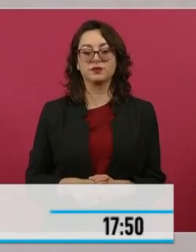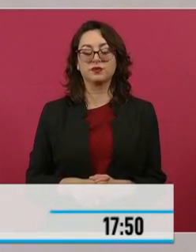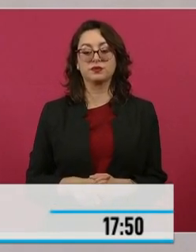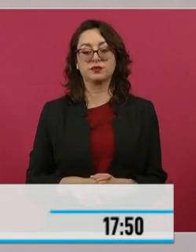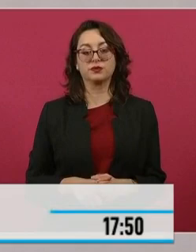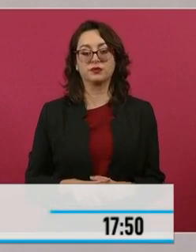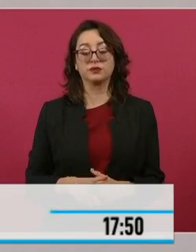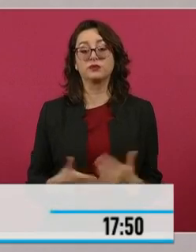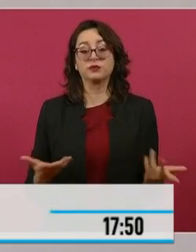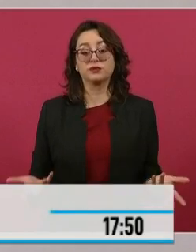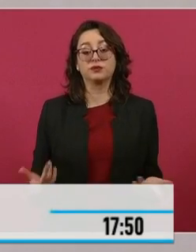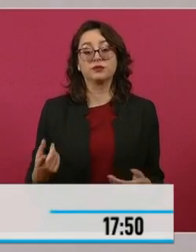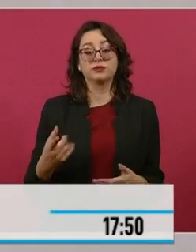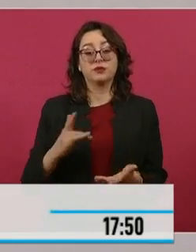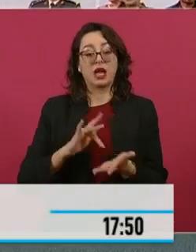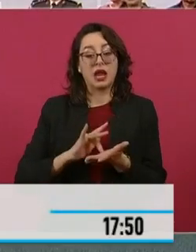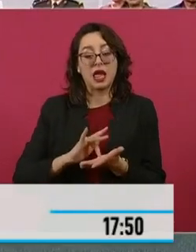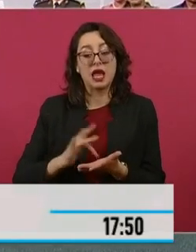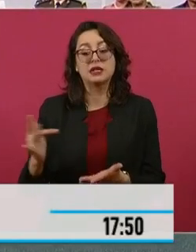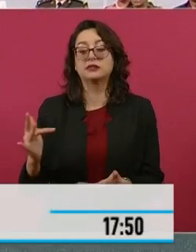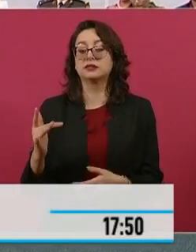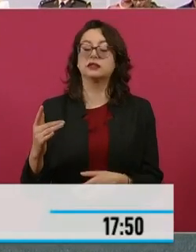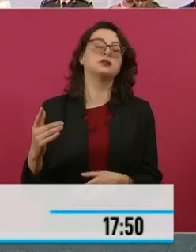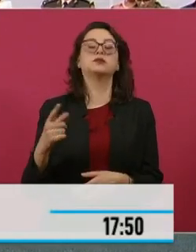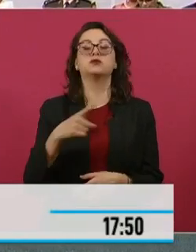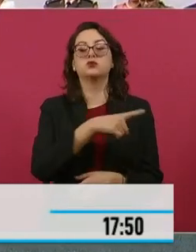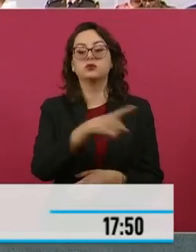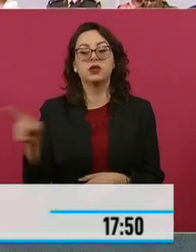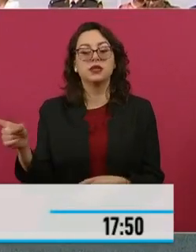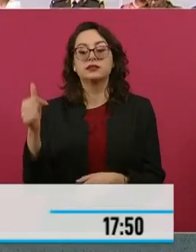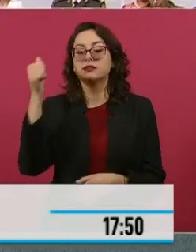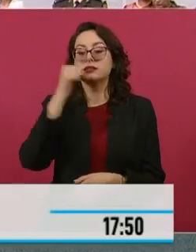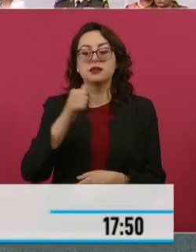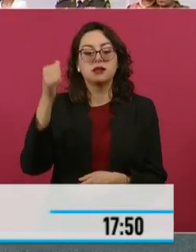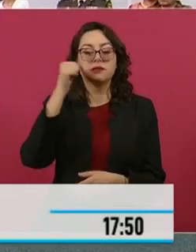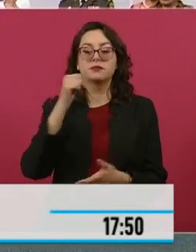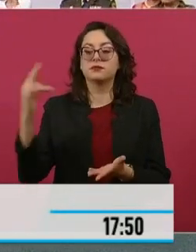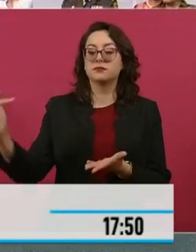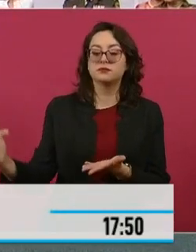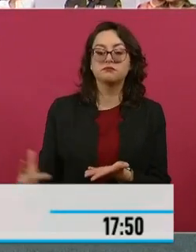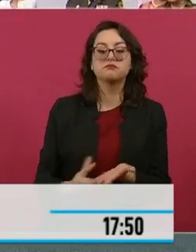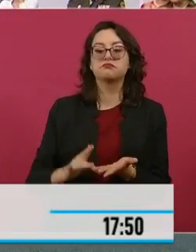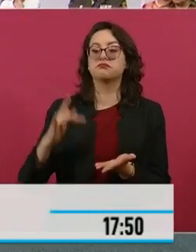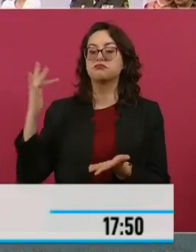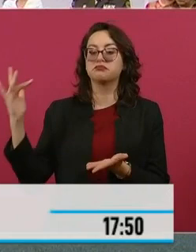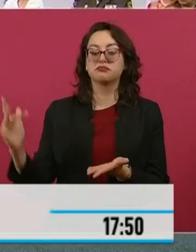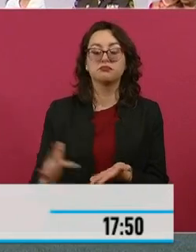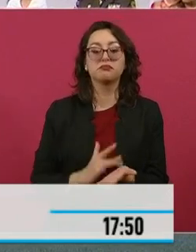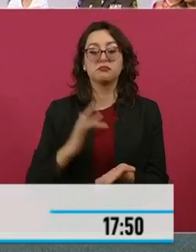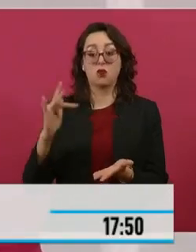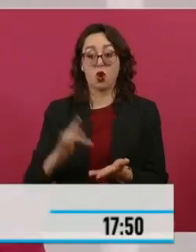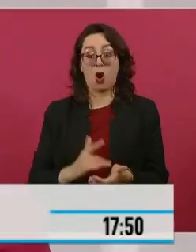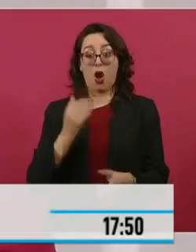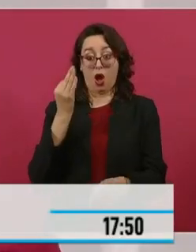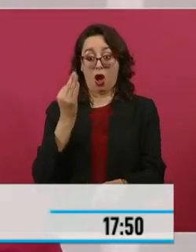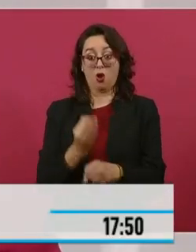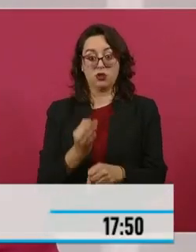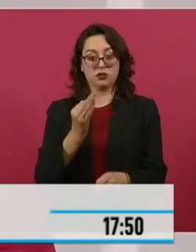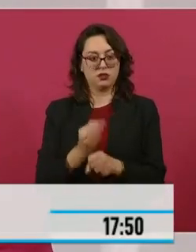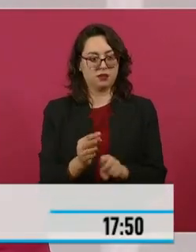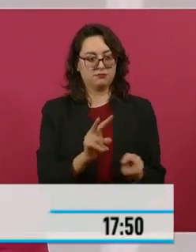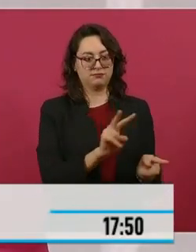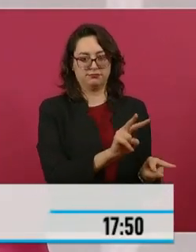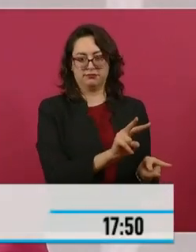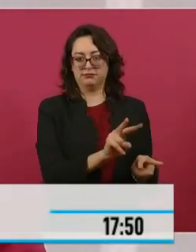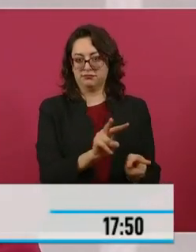desde el primer día. Aquí en el Zócalo hay mexicanas y mexicanos que acompañaron a